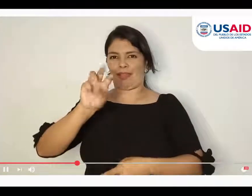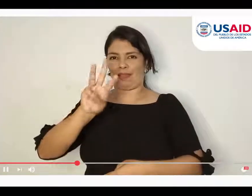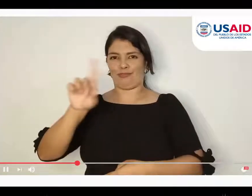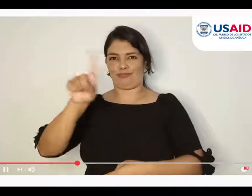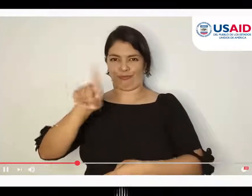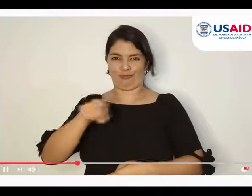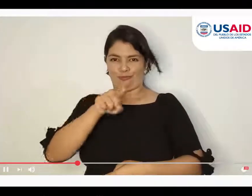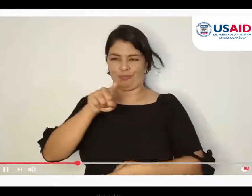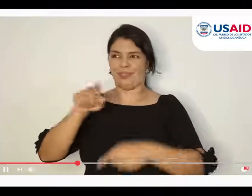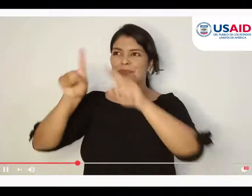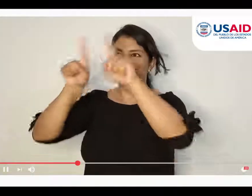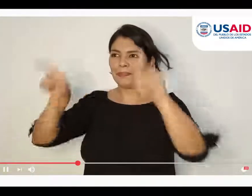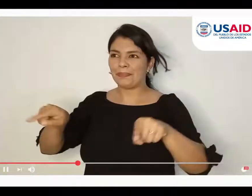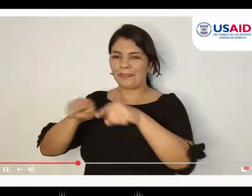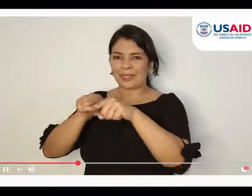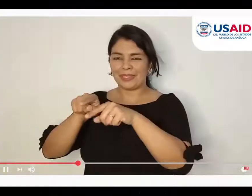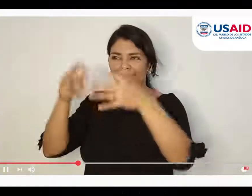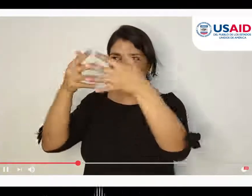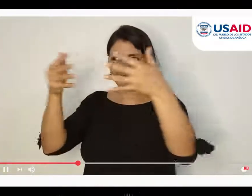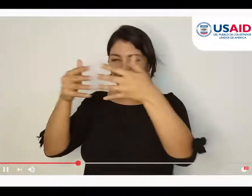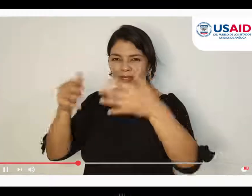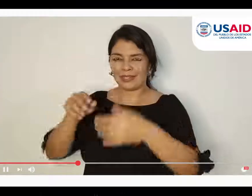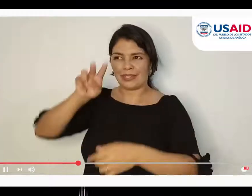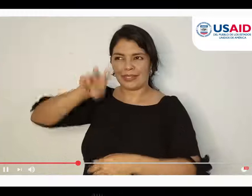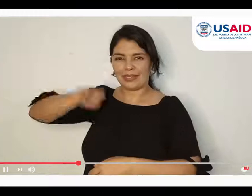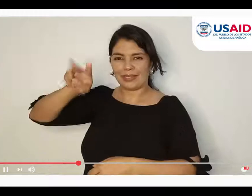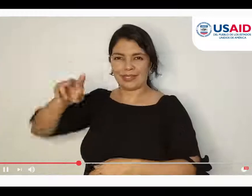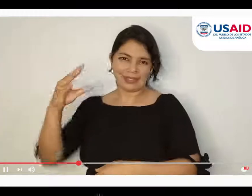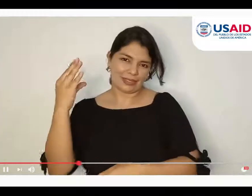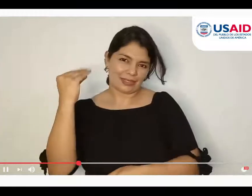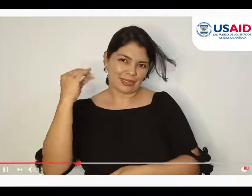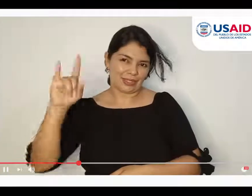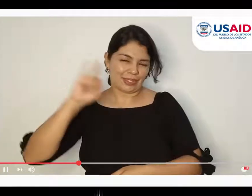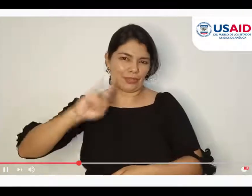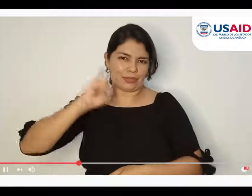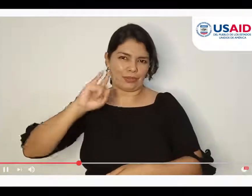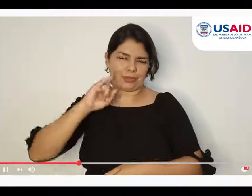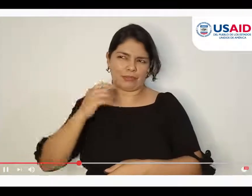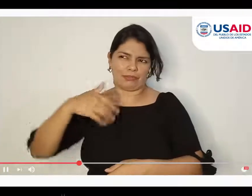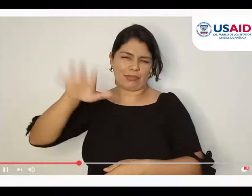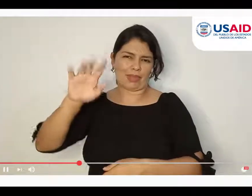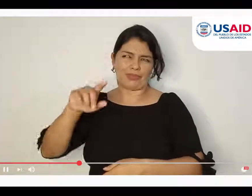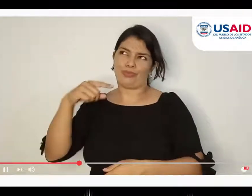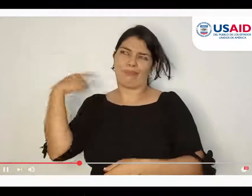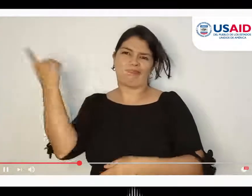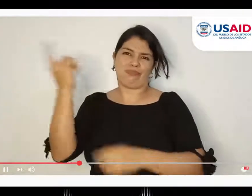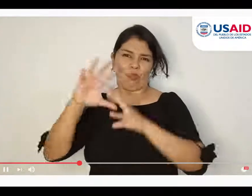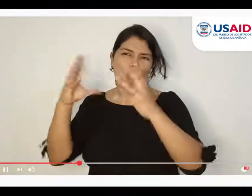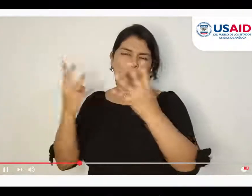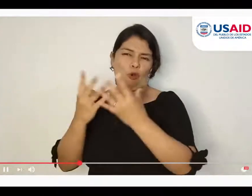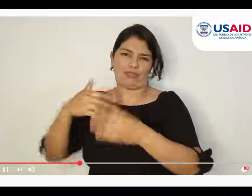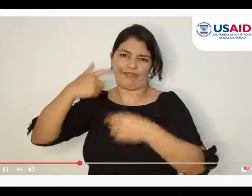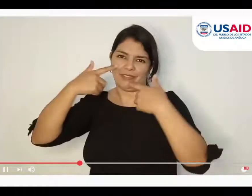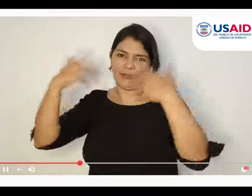JAWS, que es el lector más clásico y más usado en el mundo por las personas con discapacidad visual, y